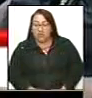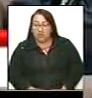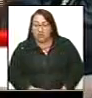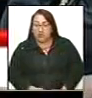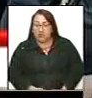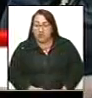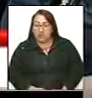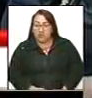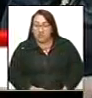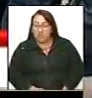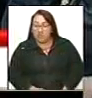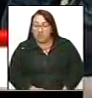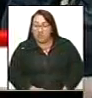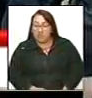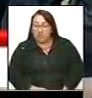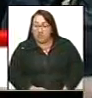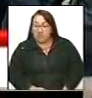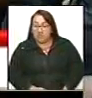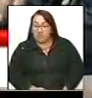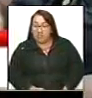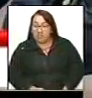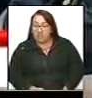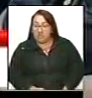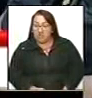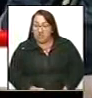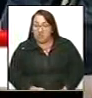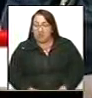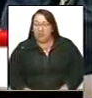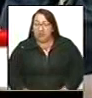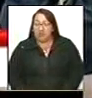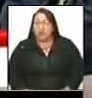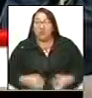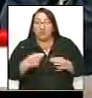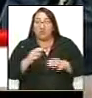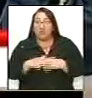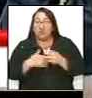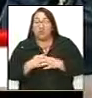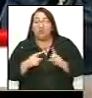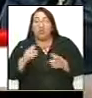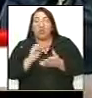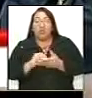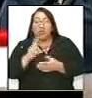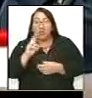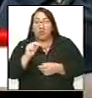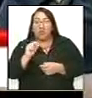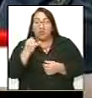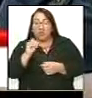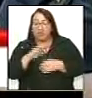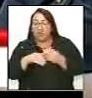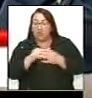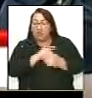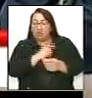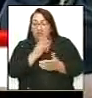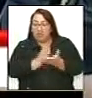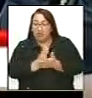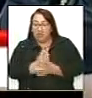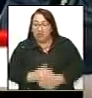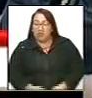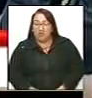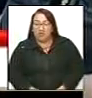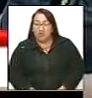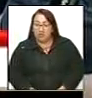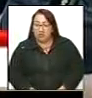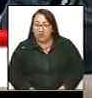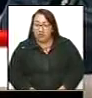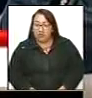país misterio tiene la peculiar emitió la prepublicación pero más no en el concepto de la potencia firme de la